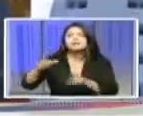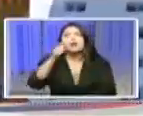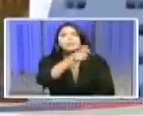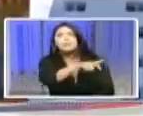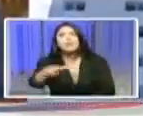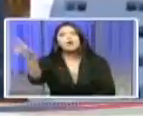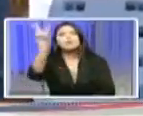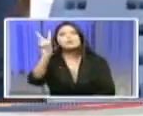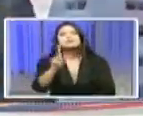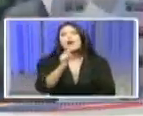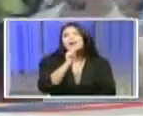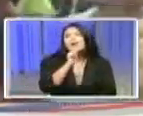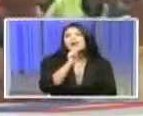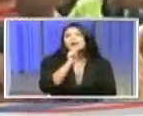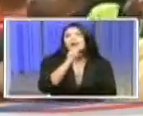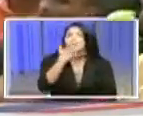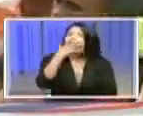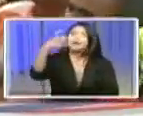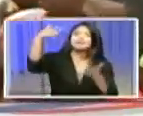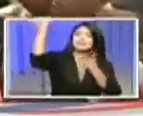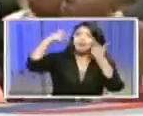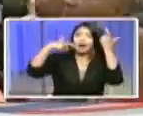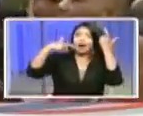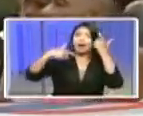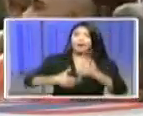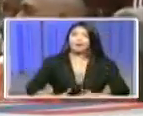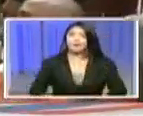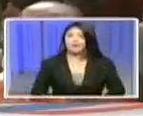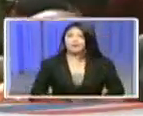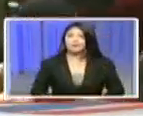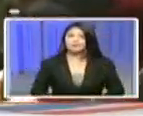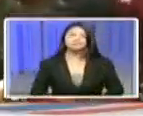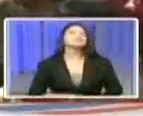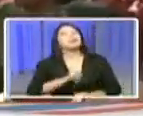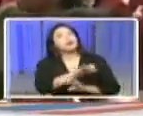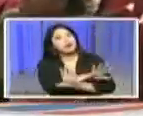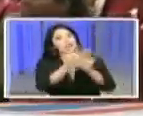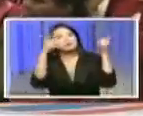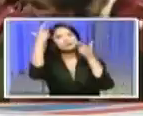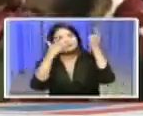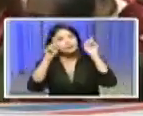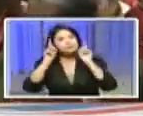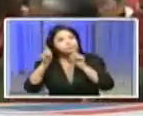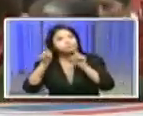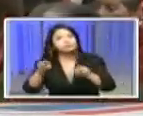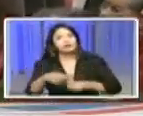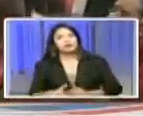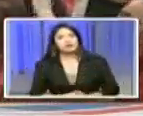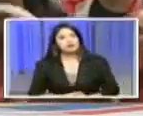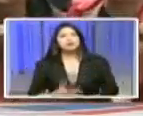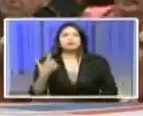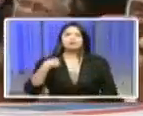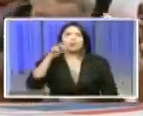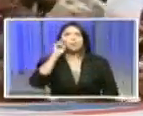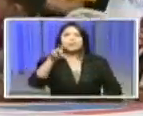Venezuela? Nuestro gigante maestro Hugo Chávez. Pude observar allí en las